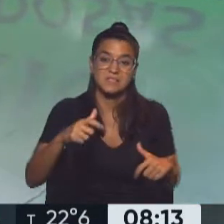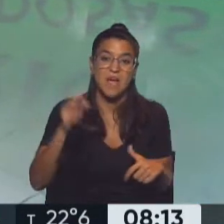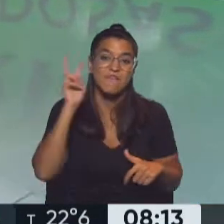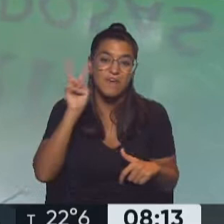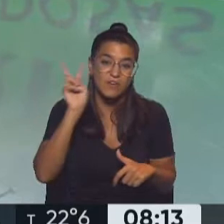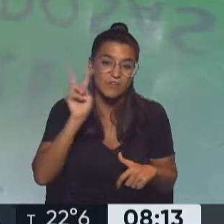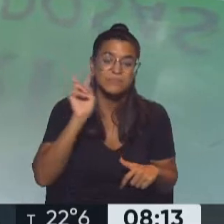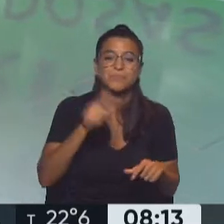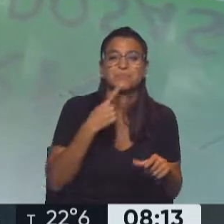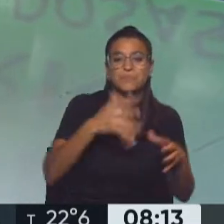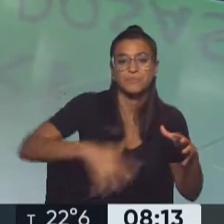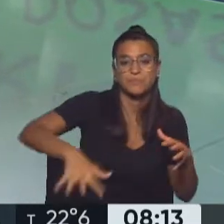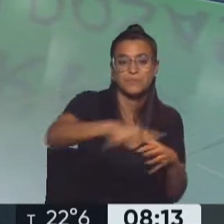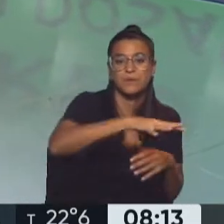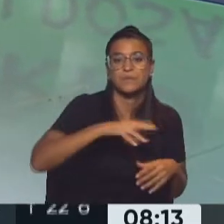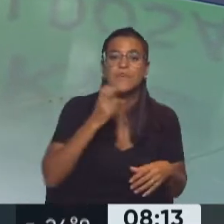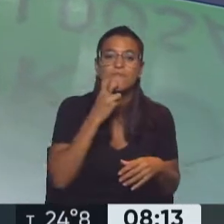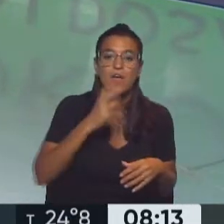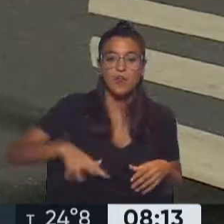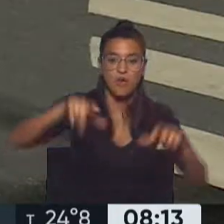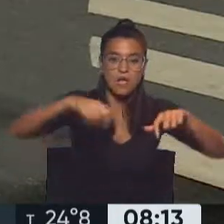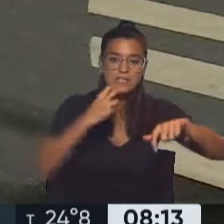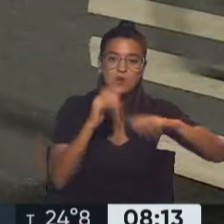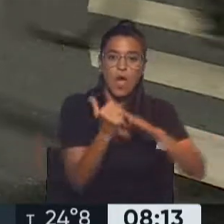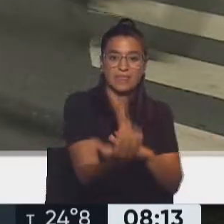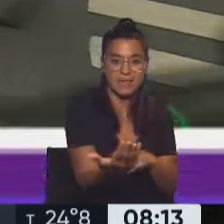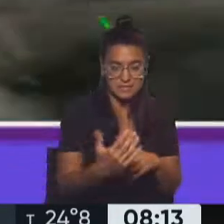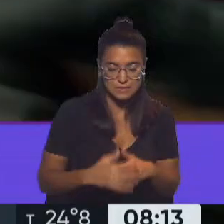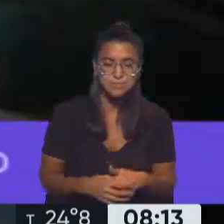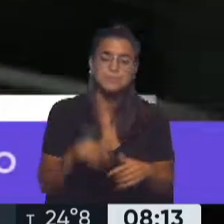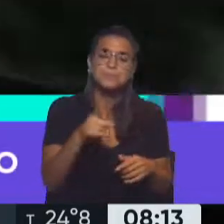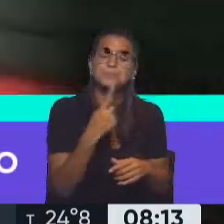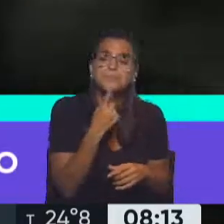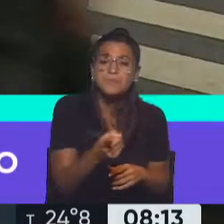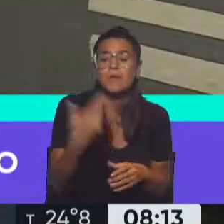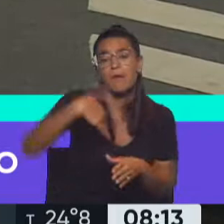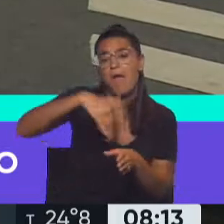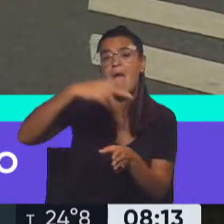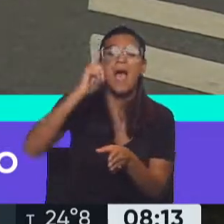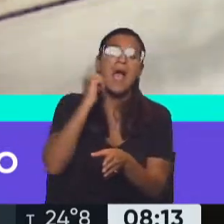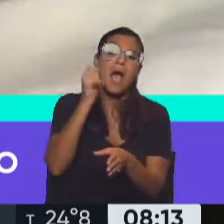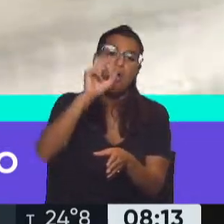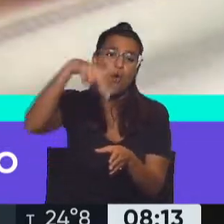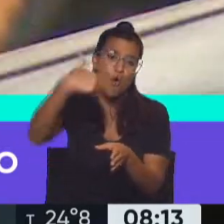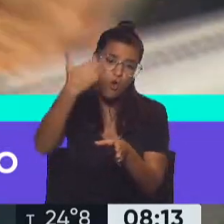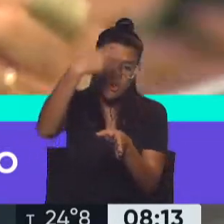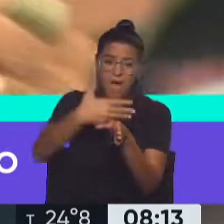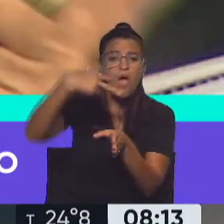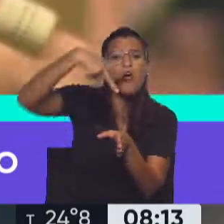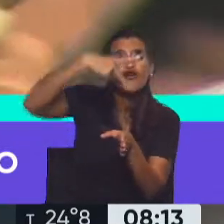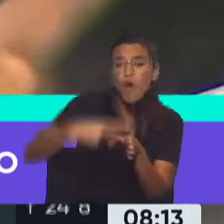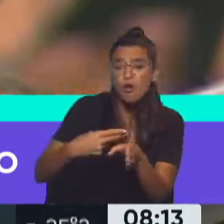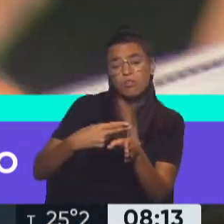Oeste. Esto es lo que sucede y este es el reclamo. Bueno, finalmente tuvieron que cortar Gaona porque no quieren ese corredor